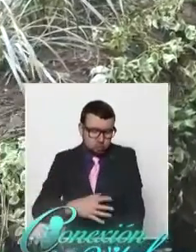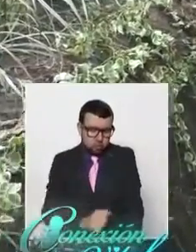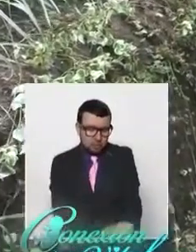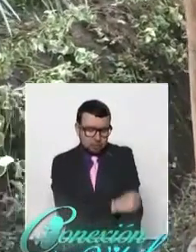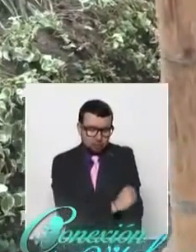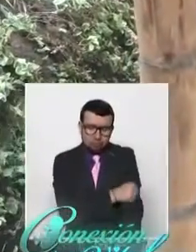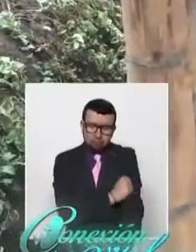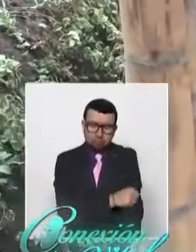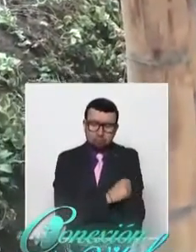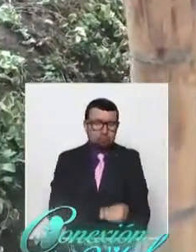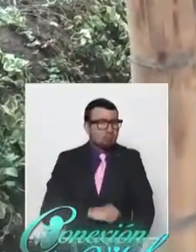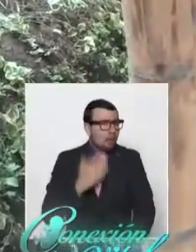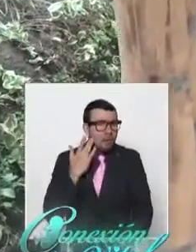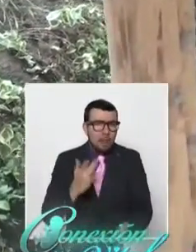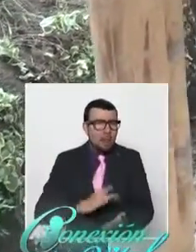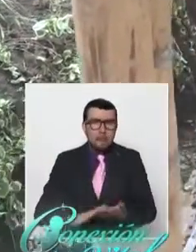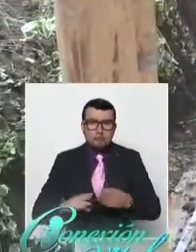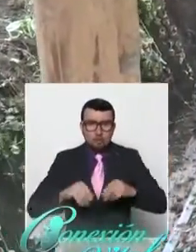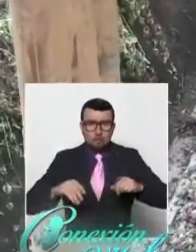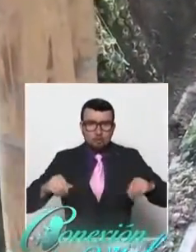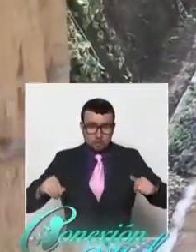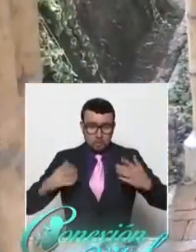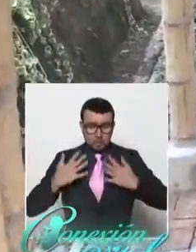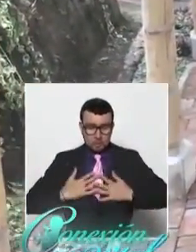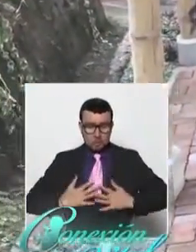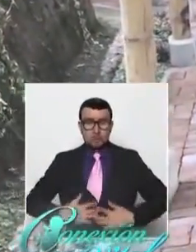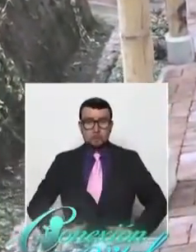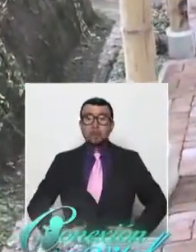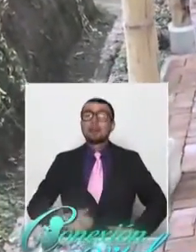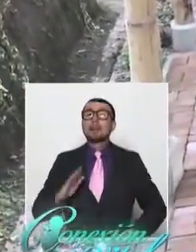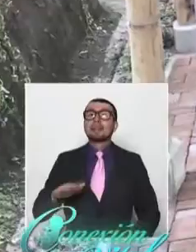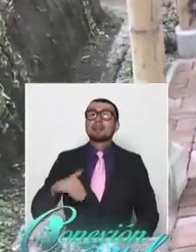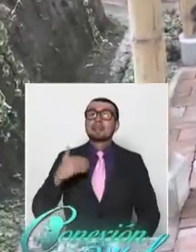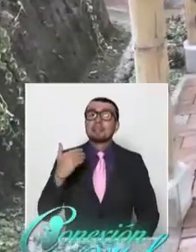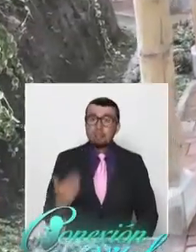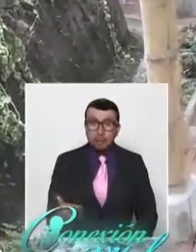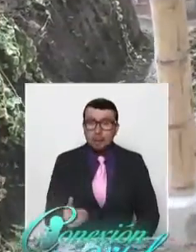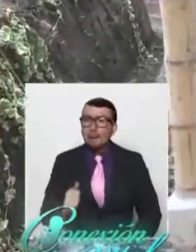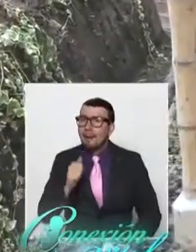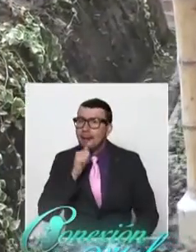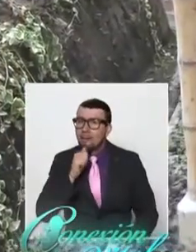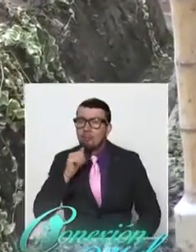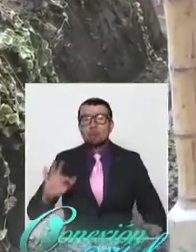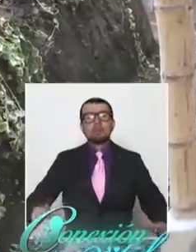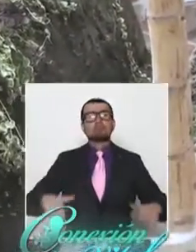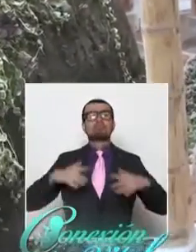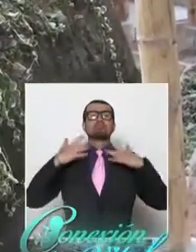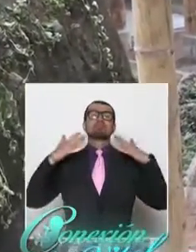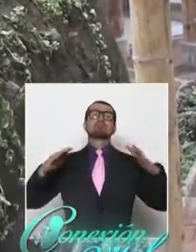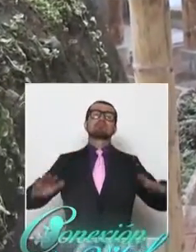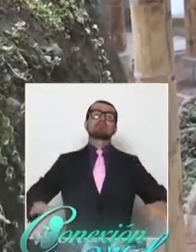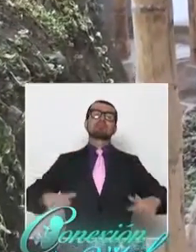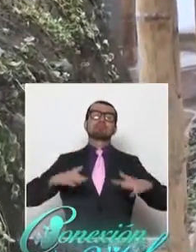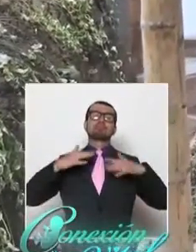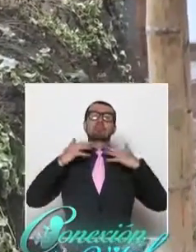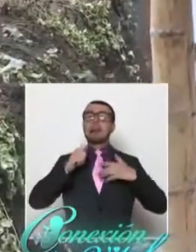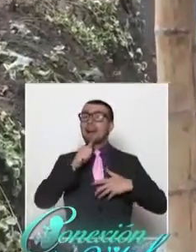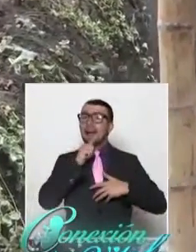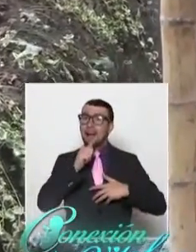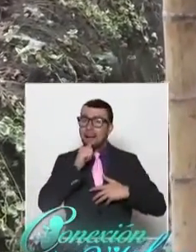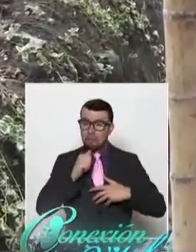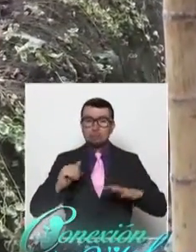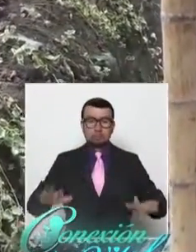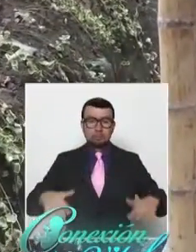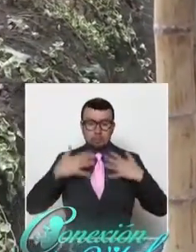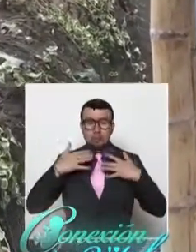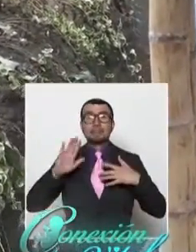Posteriormente la persona se le hace un manejo de hidroterapia, pasa a una tina caliente, a la piscina con